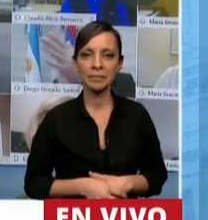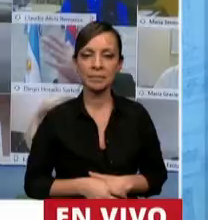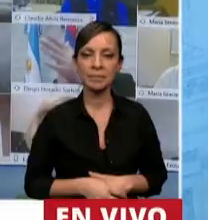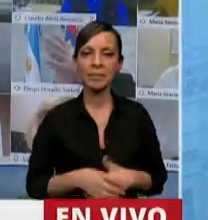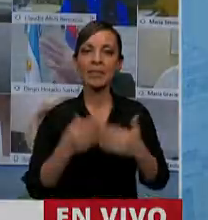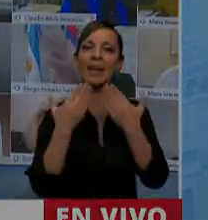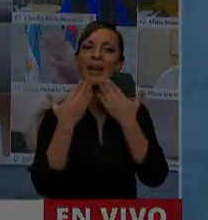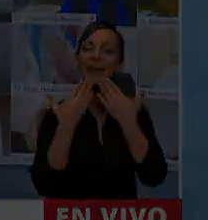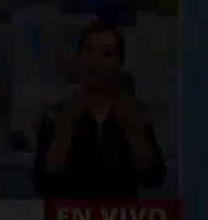Gracias, diputada.